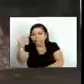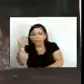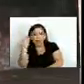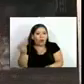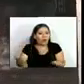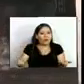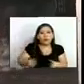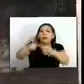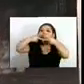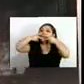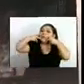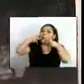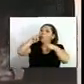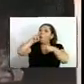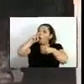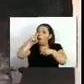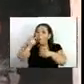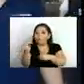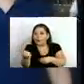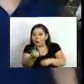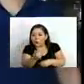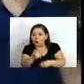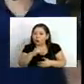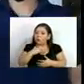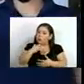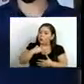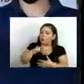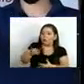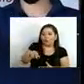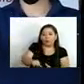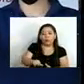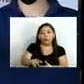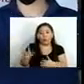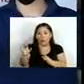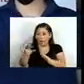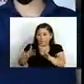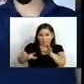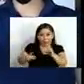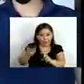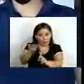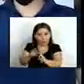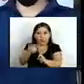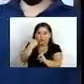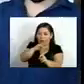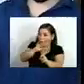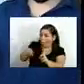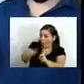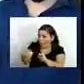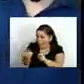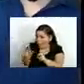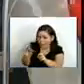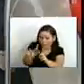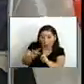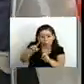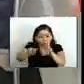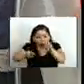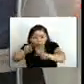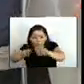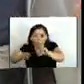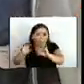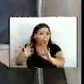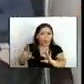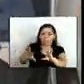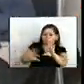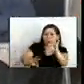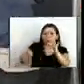pruebas y registros se hacen a personas con síntomas, a los nexos epidemiológicos y a los de búsqueda o